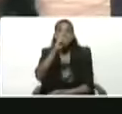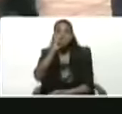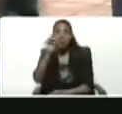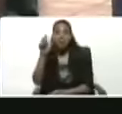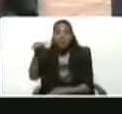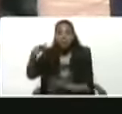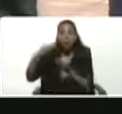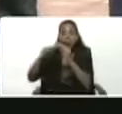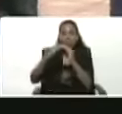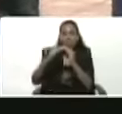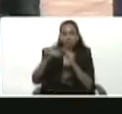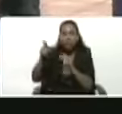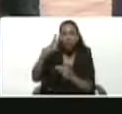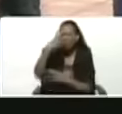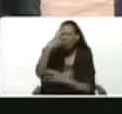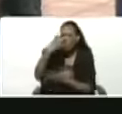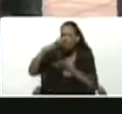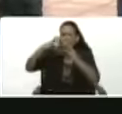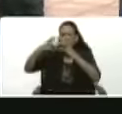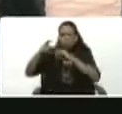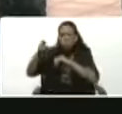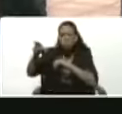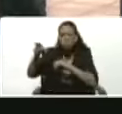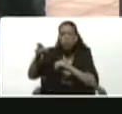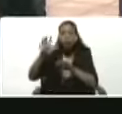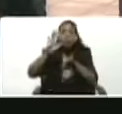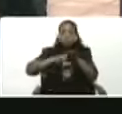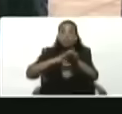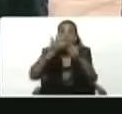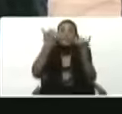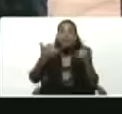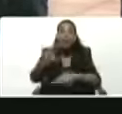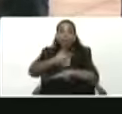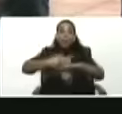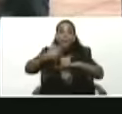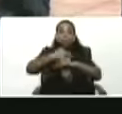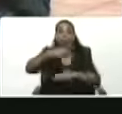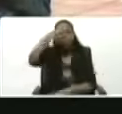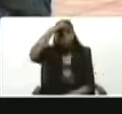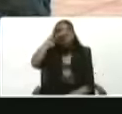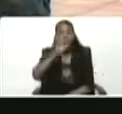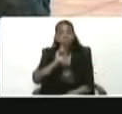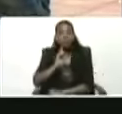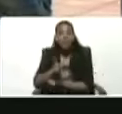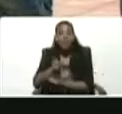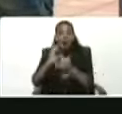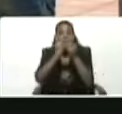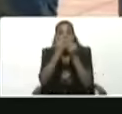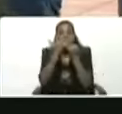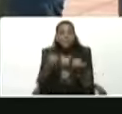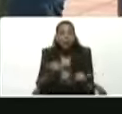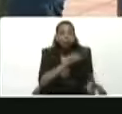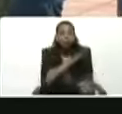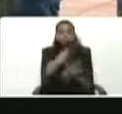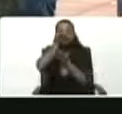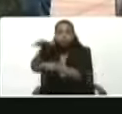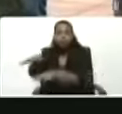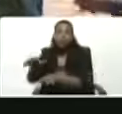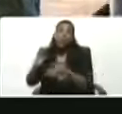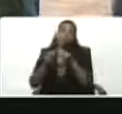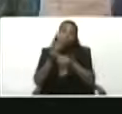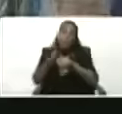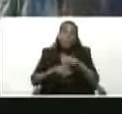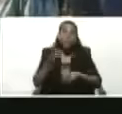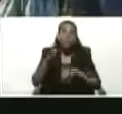comunidad. Completa, refaccionada, recuperada. Es lo mínimo que podemos